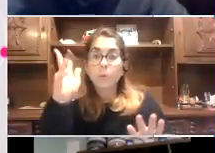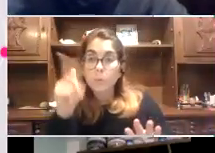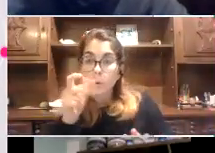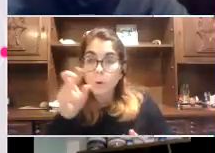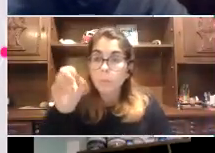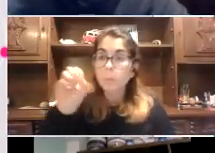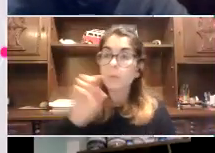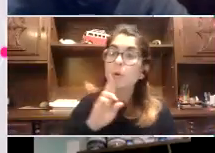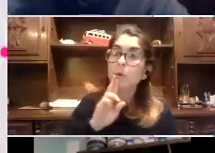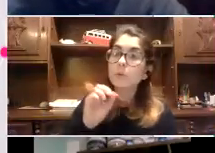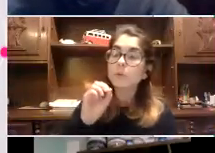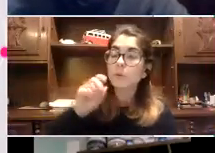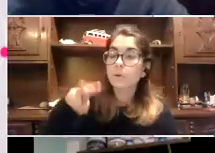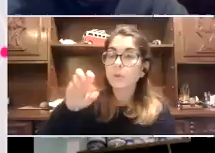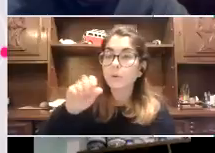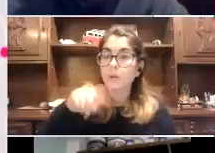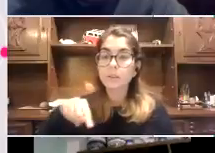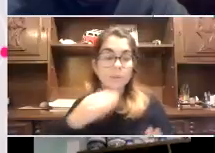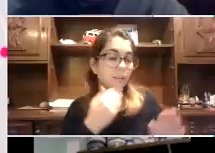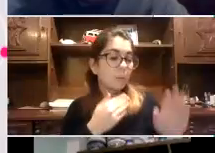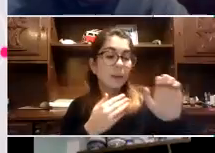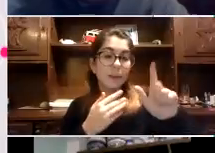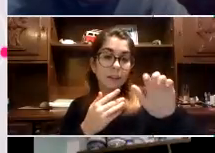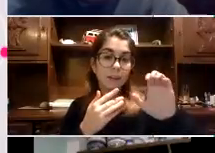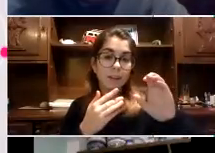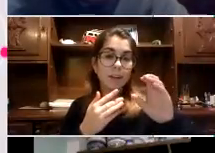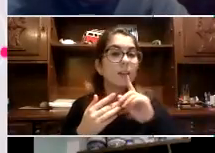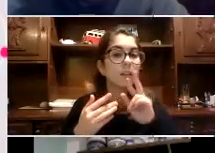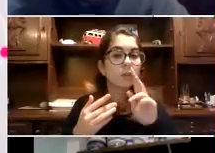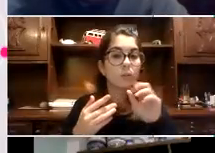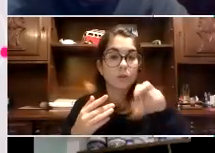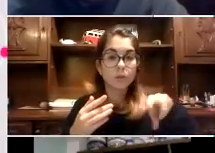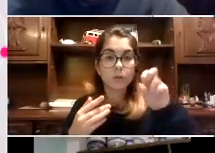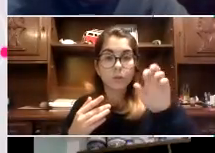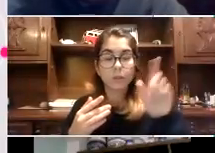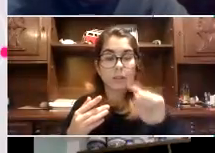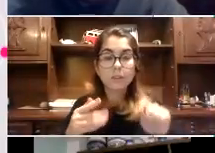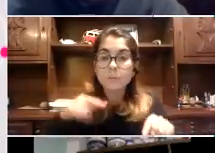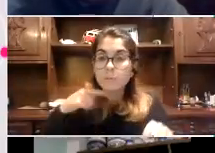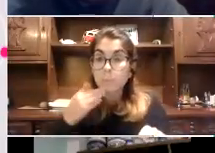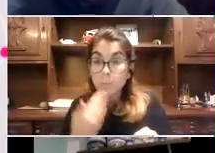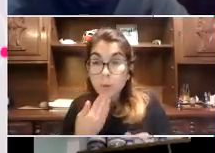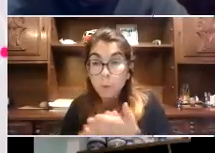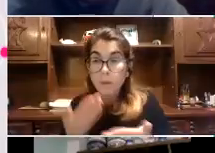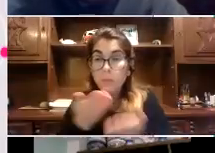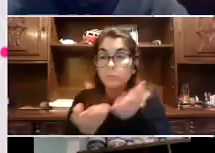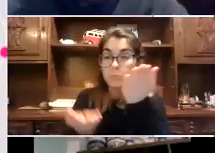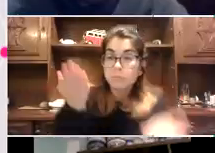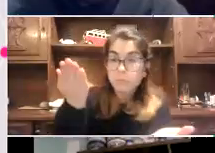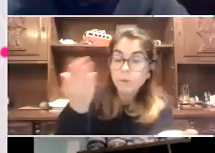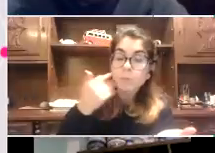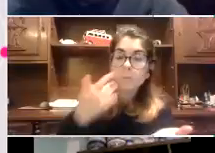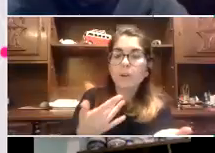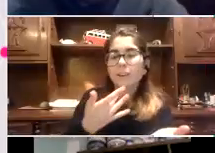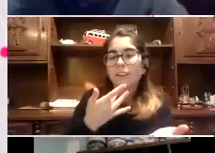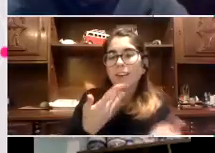un desbalance de carga a nivel macroscópico, eso significa que algunos de esos átomos, o una gran cantidad de átomos, tienen también